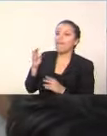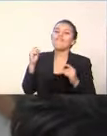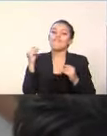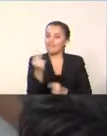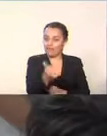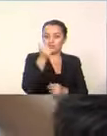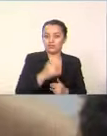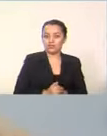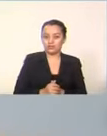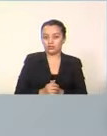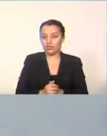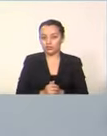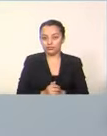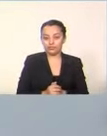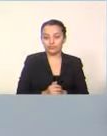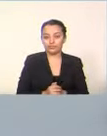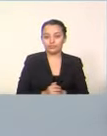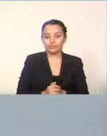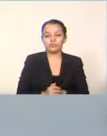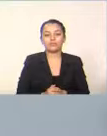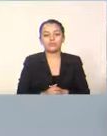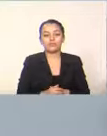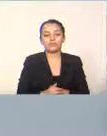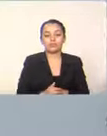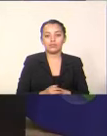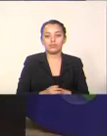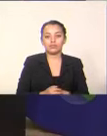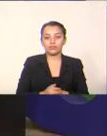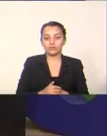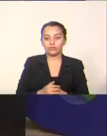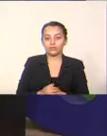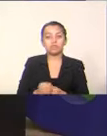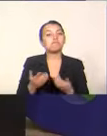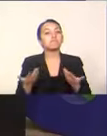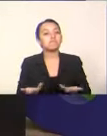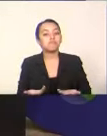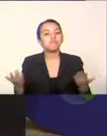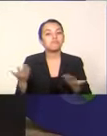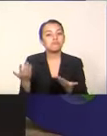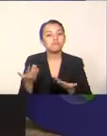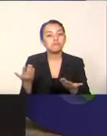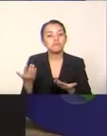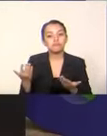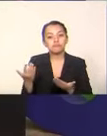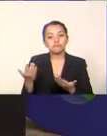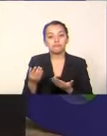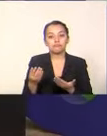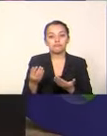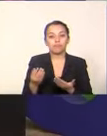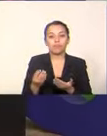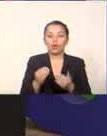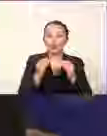trabajo. ¿Y qué es lo primero que vamos a hacer, Alejandra, según el resumen que acabamos de dar? Número 1. Colocar el minuendo y el sustraendo. Muy